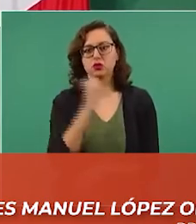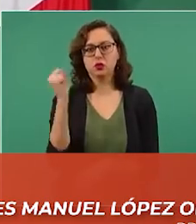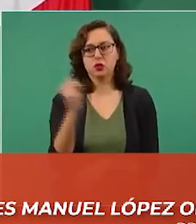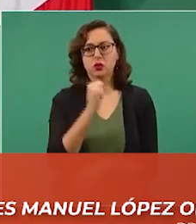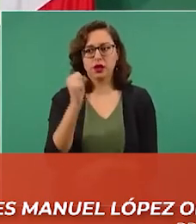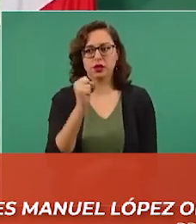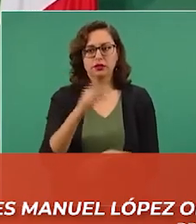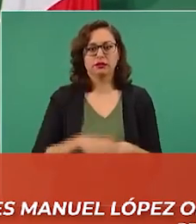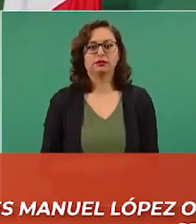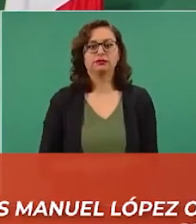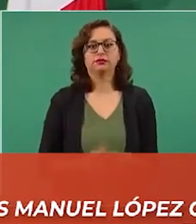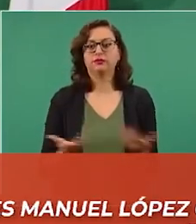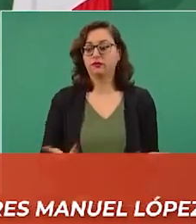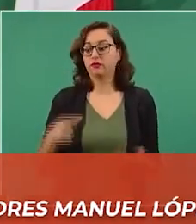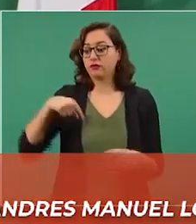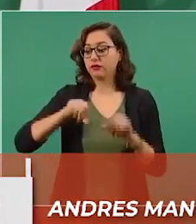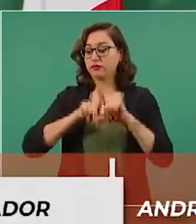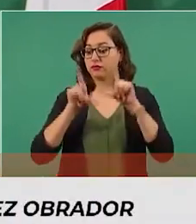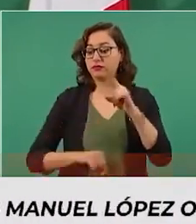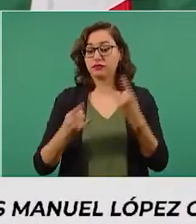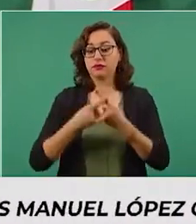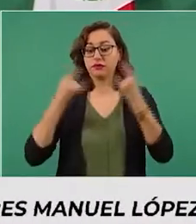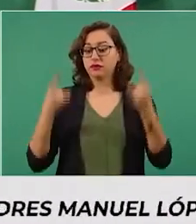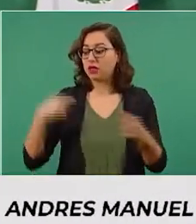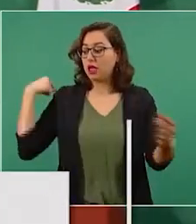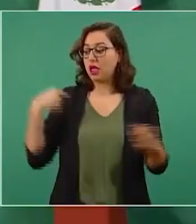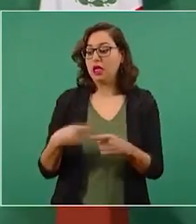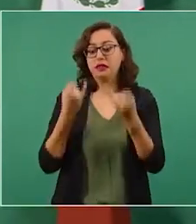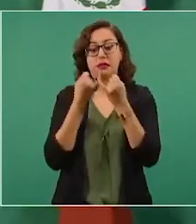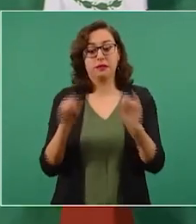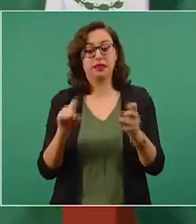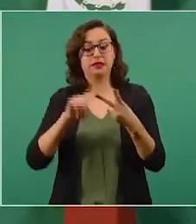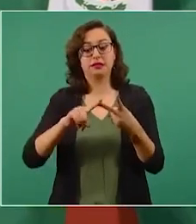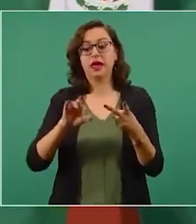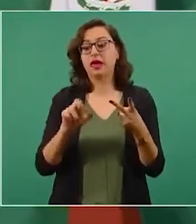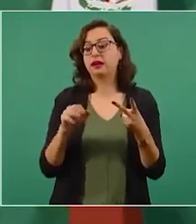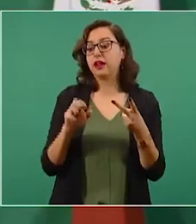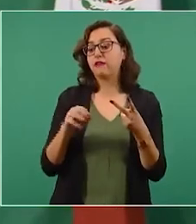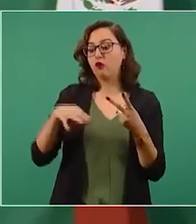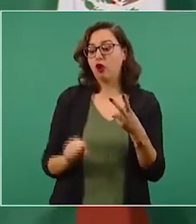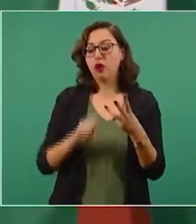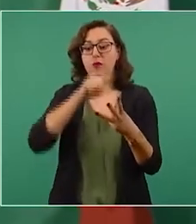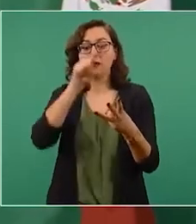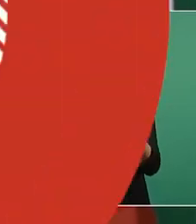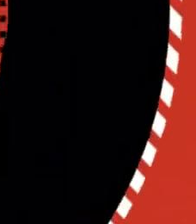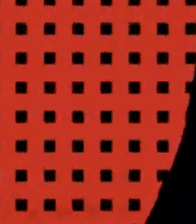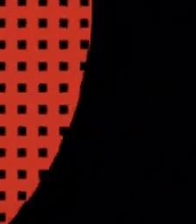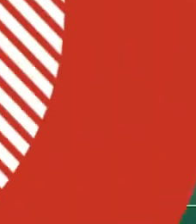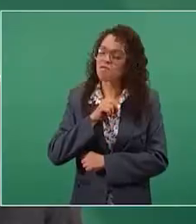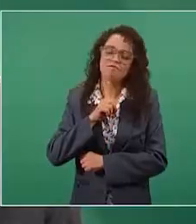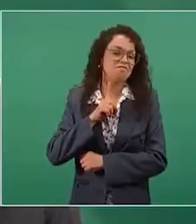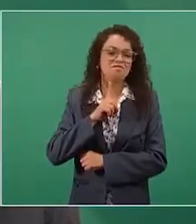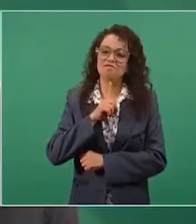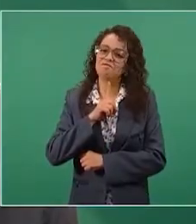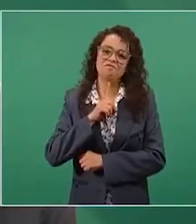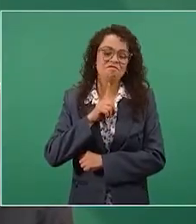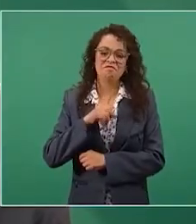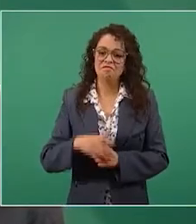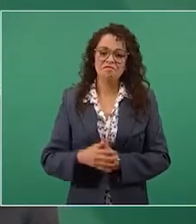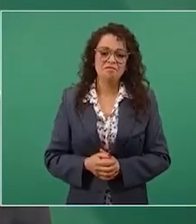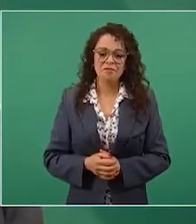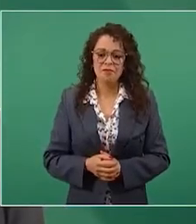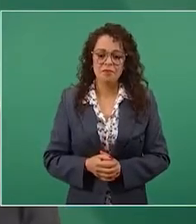la independencia, la reforma, la revolución. Y nosotros estamos llevando a cabo la 4ª transformación de la vida pública. Y que